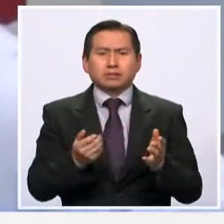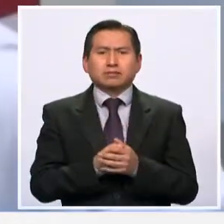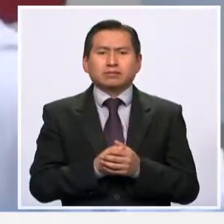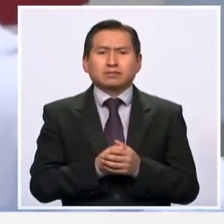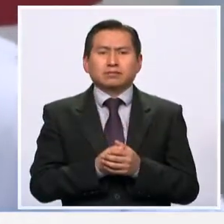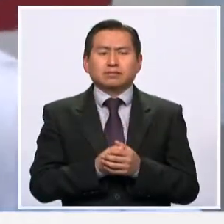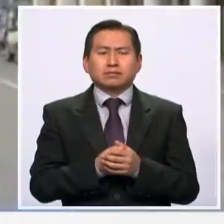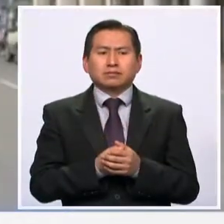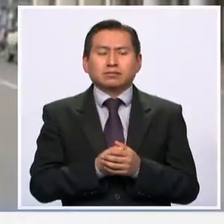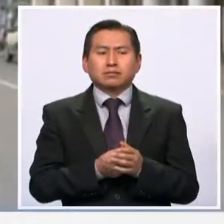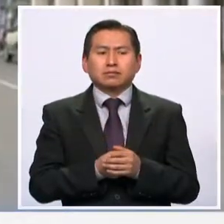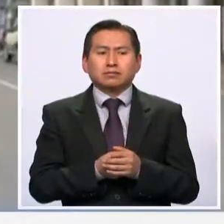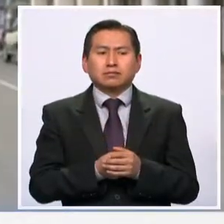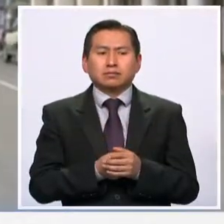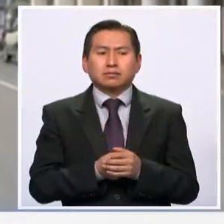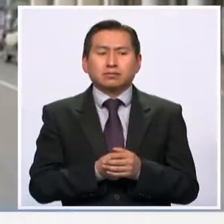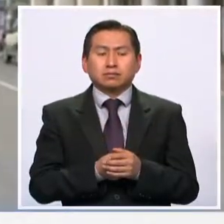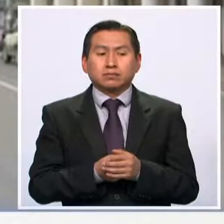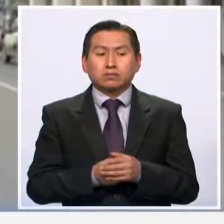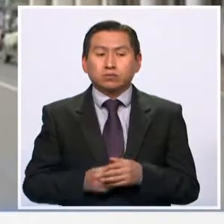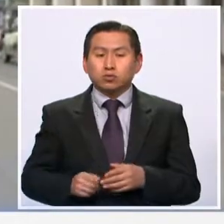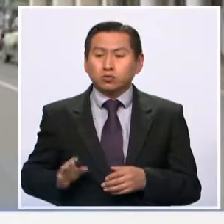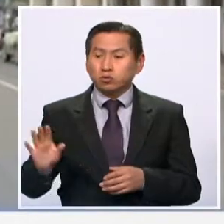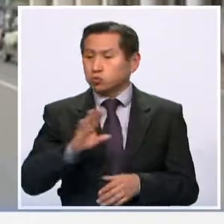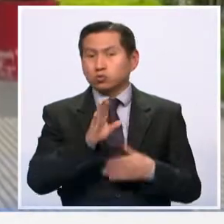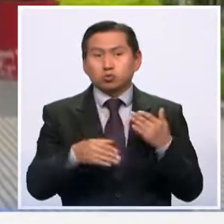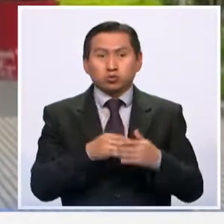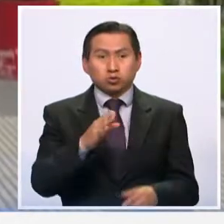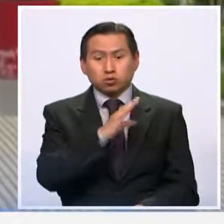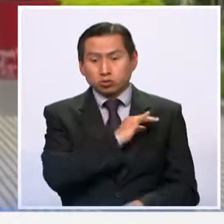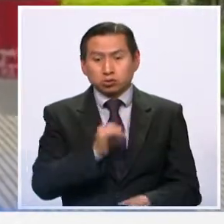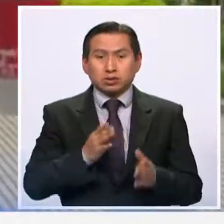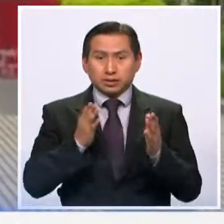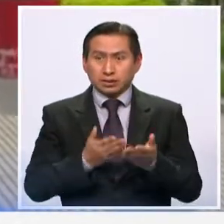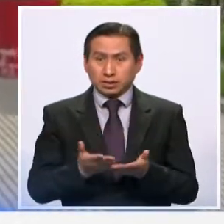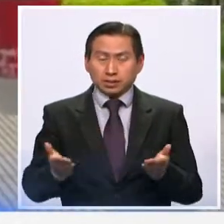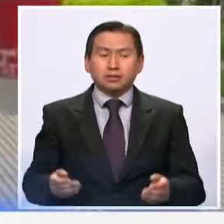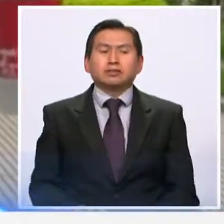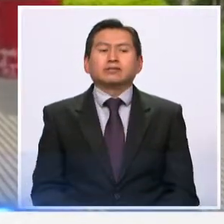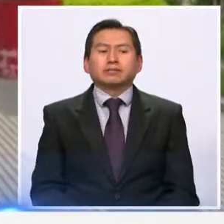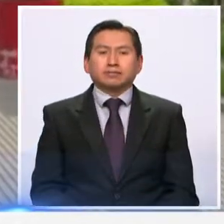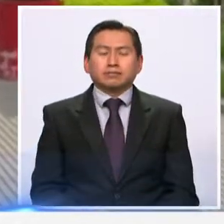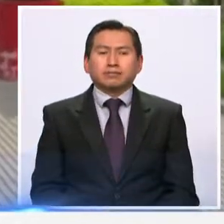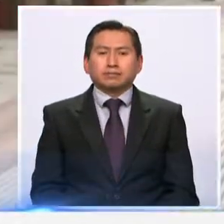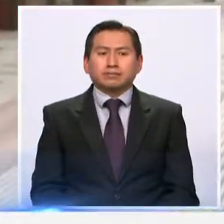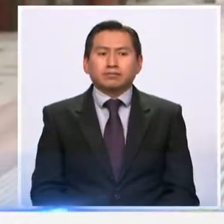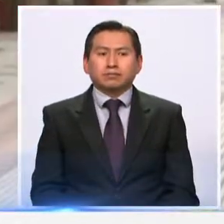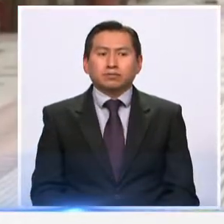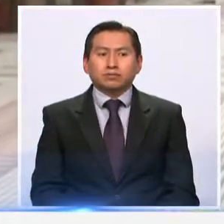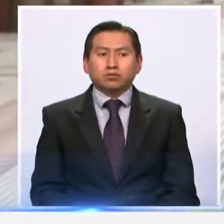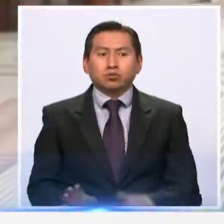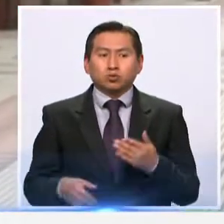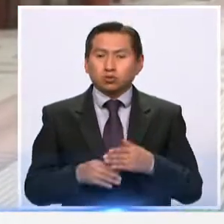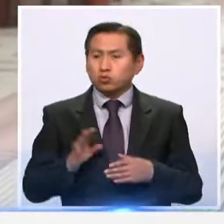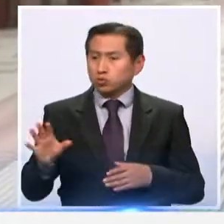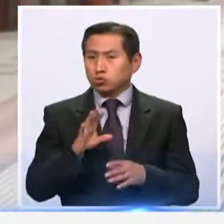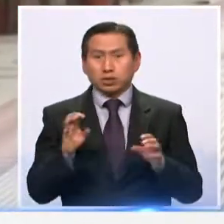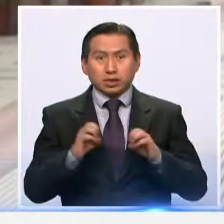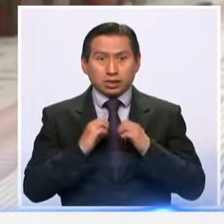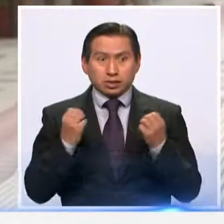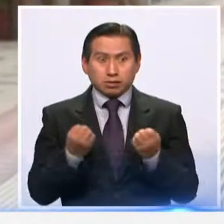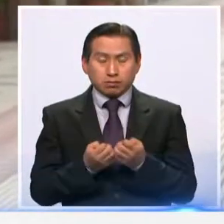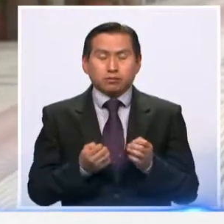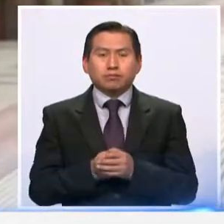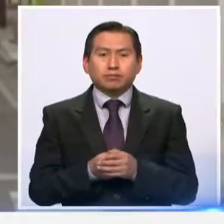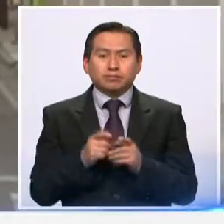A nombre de los colegas concejales, a nombre de todo el equipo